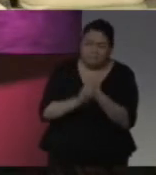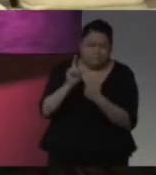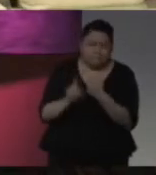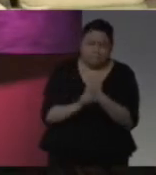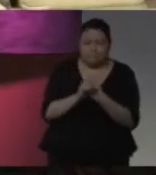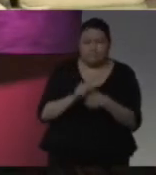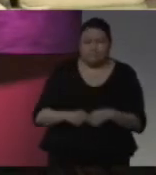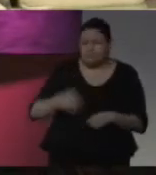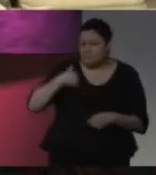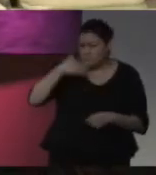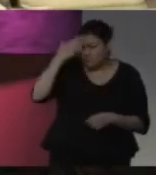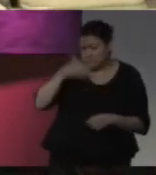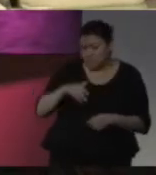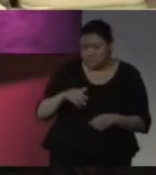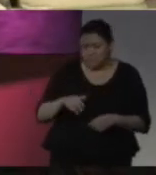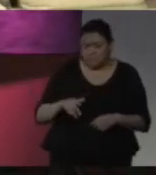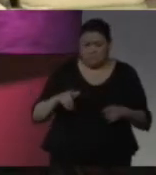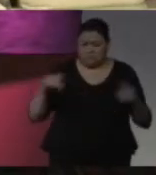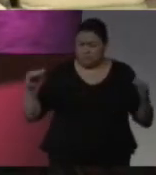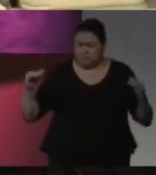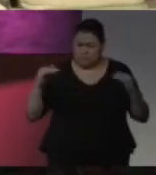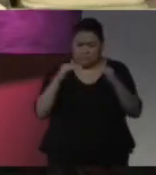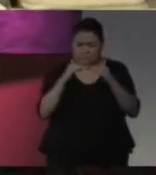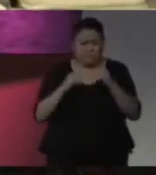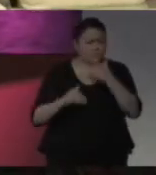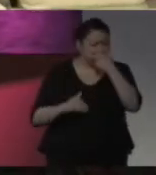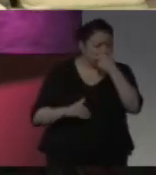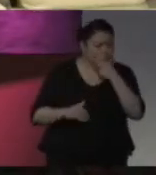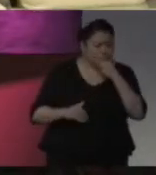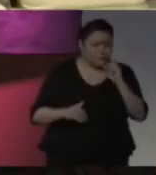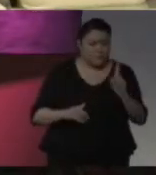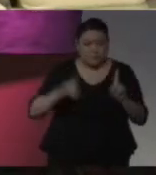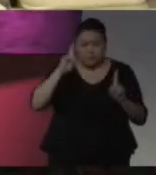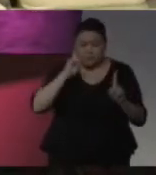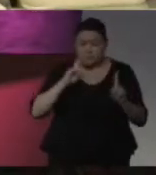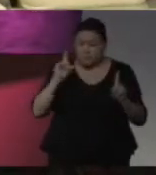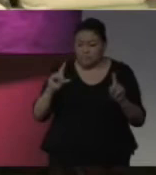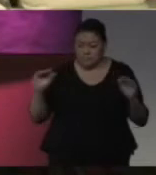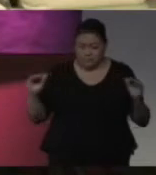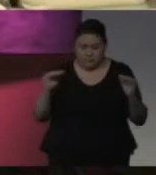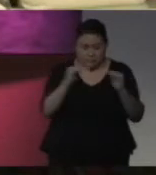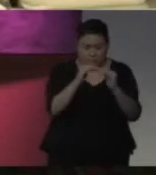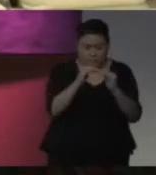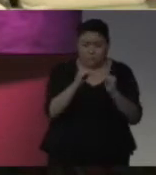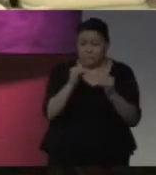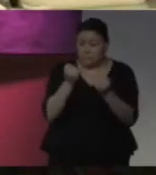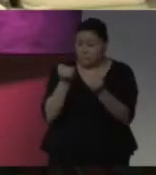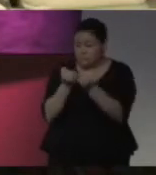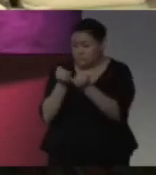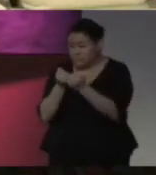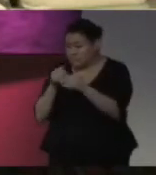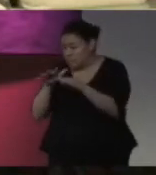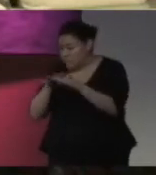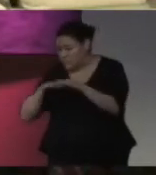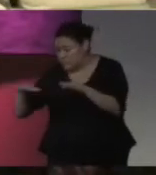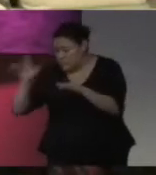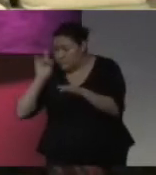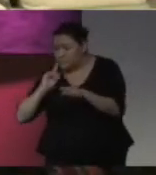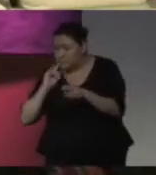la igualdad y diferencia entre varones y mujeres y entre mujeres mismas. Esto